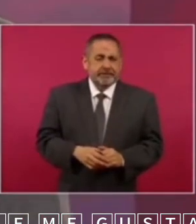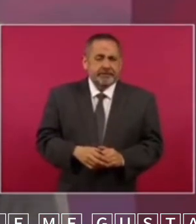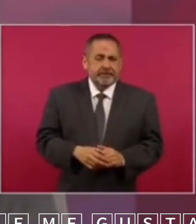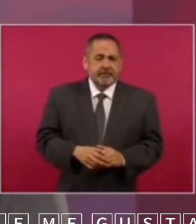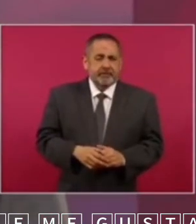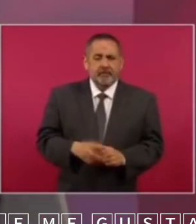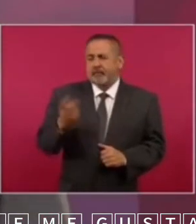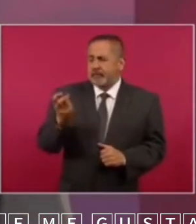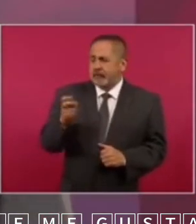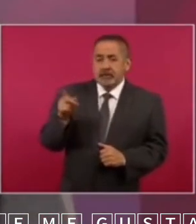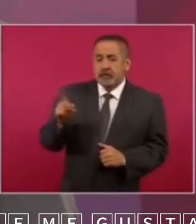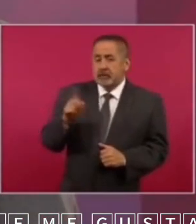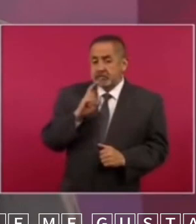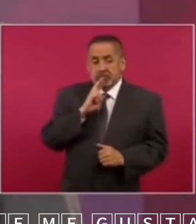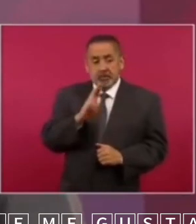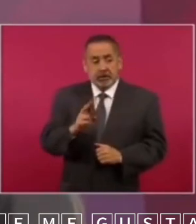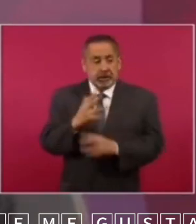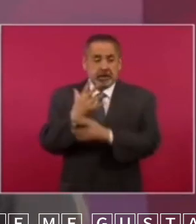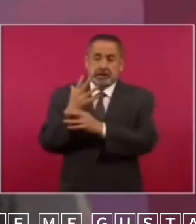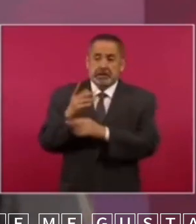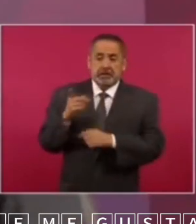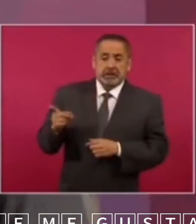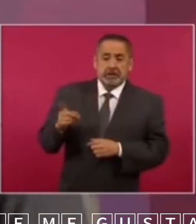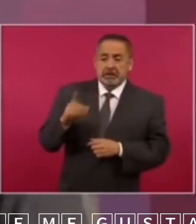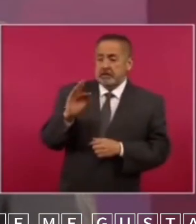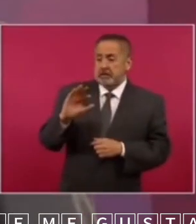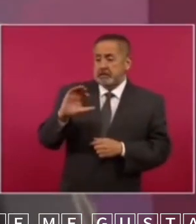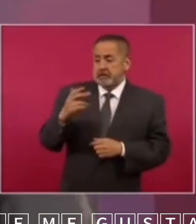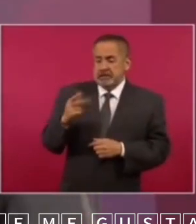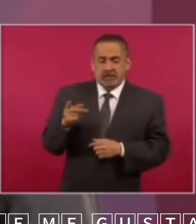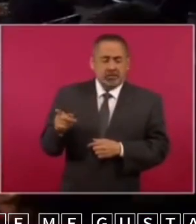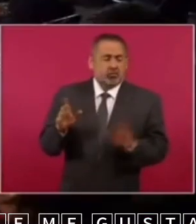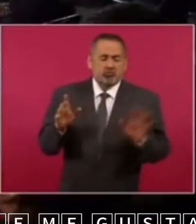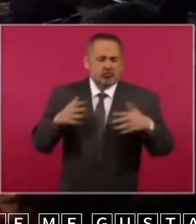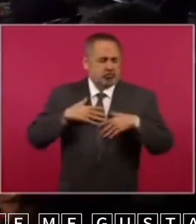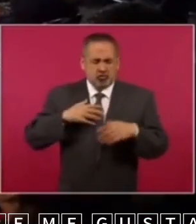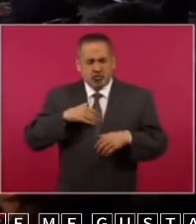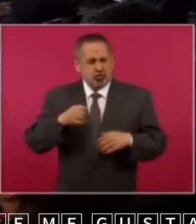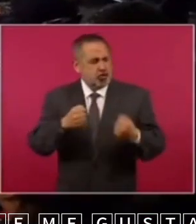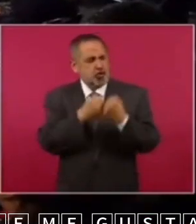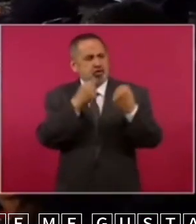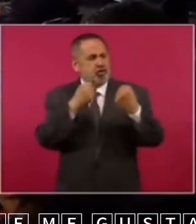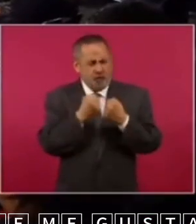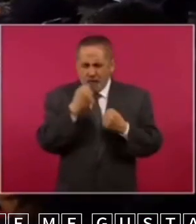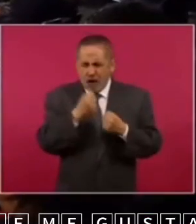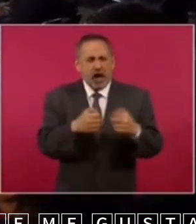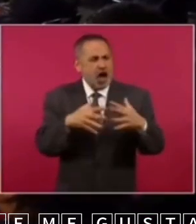Eso es lo que ha sostenido siempre y es